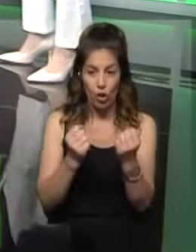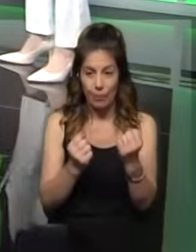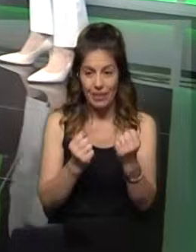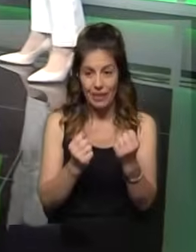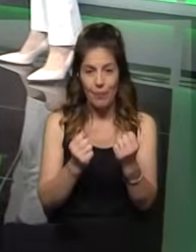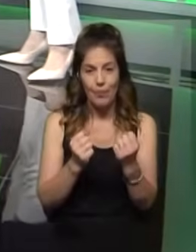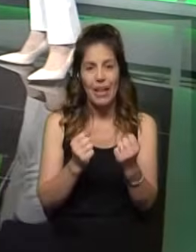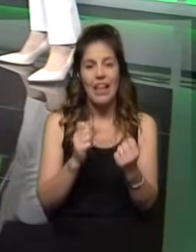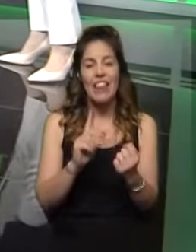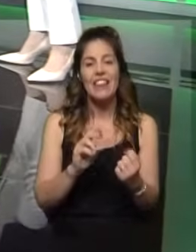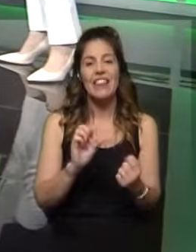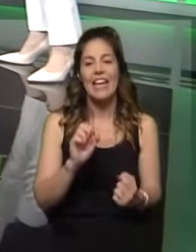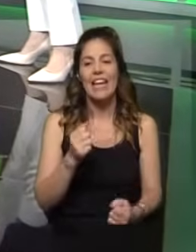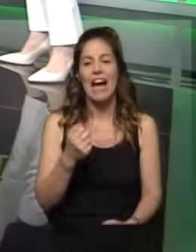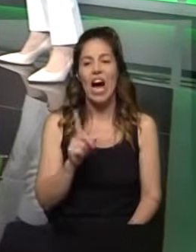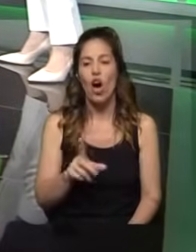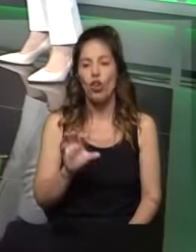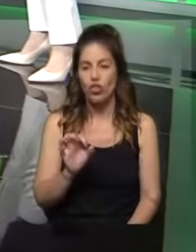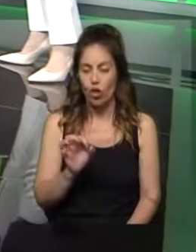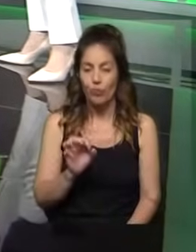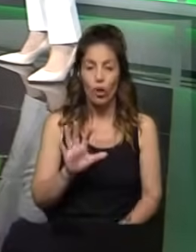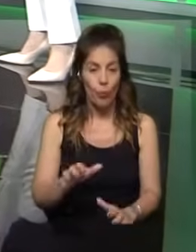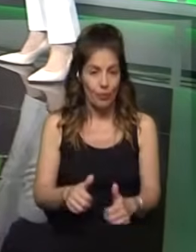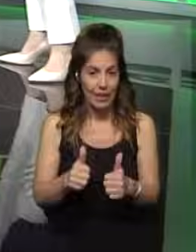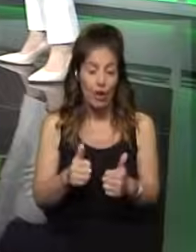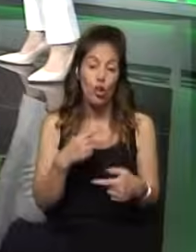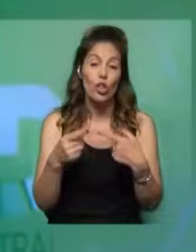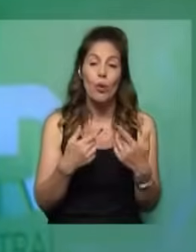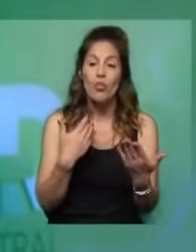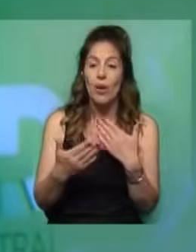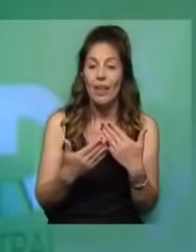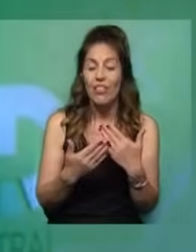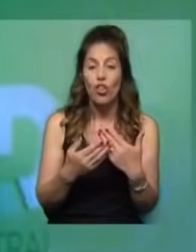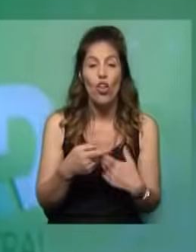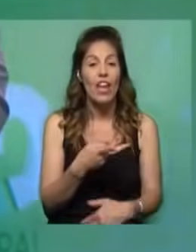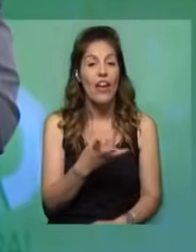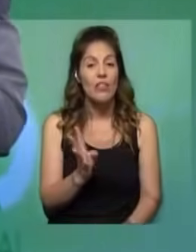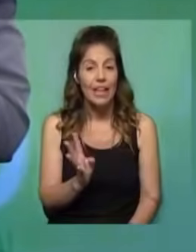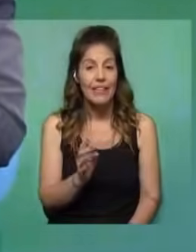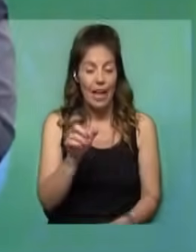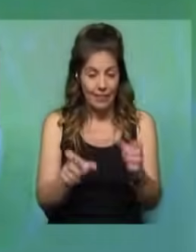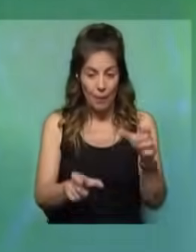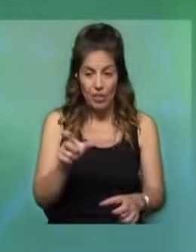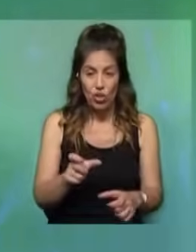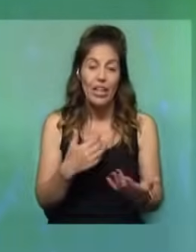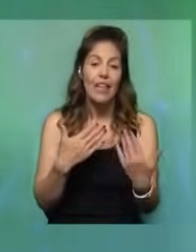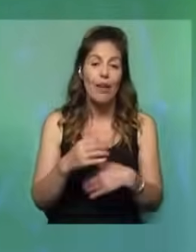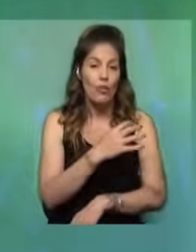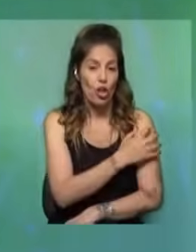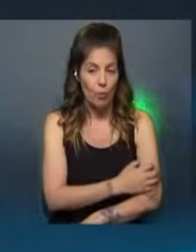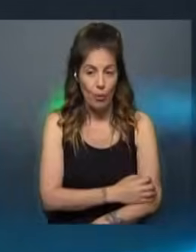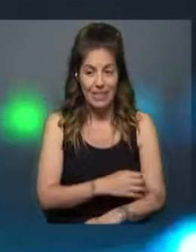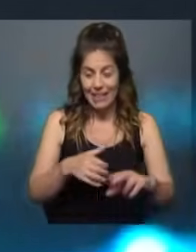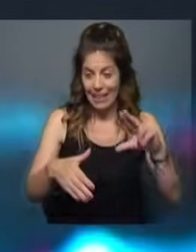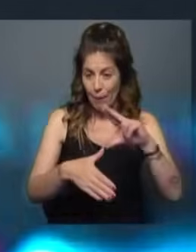Germán Cómo y seguimos hablando de datos de población y seguimos hablando de pobreza en América Latina en este caso